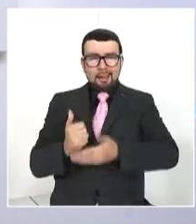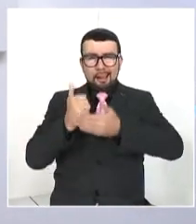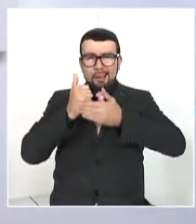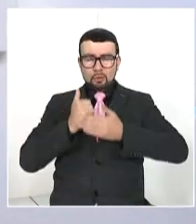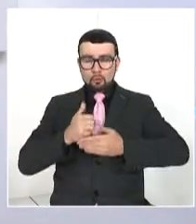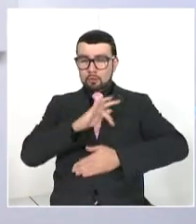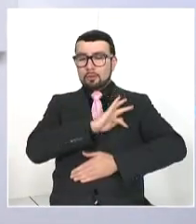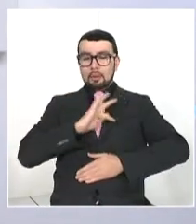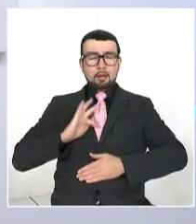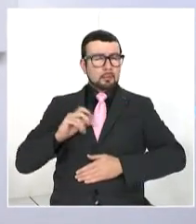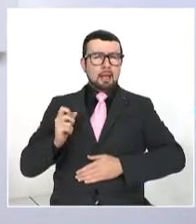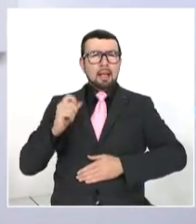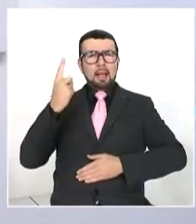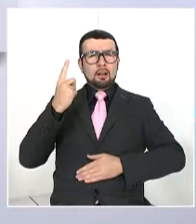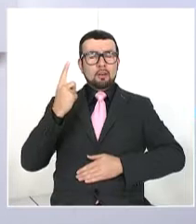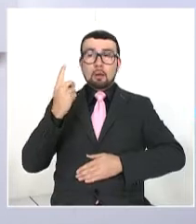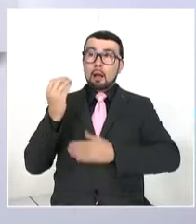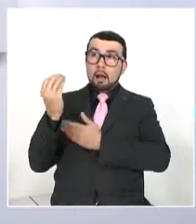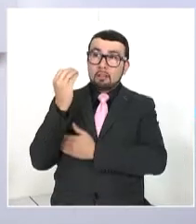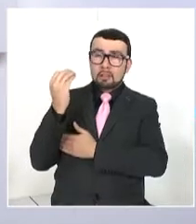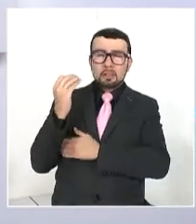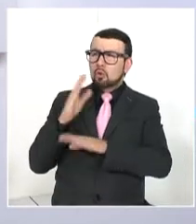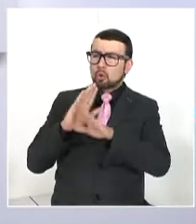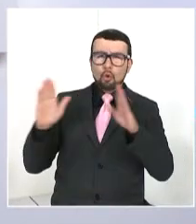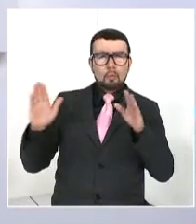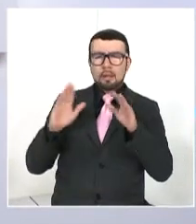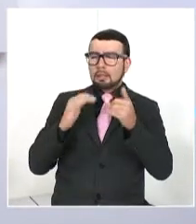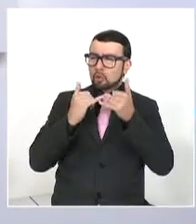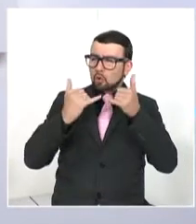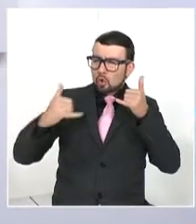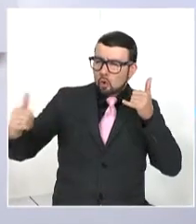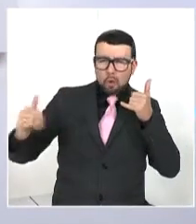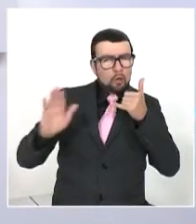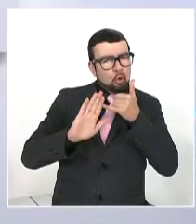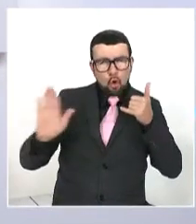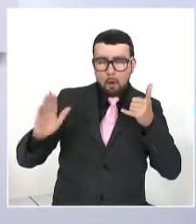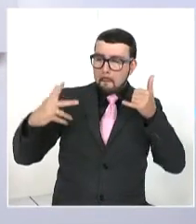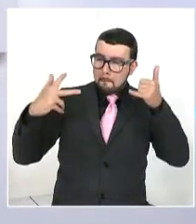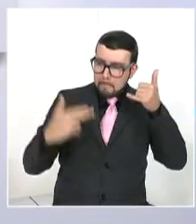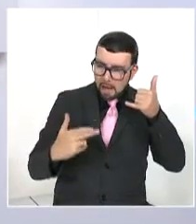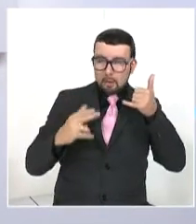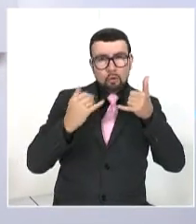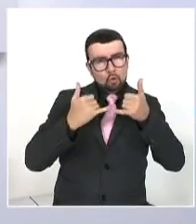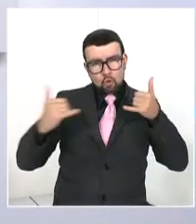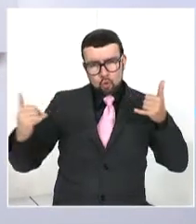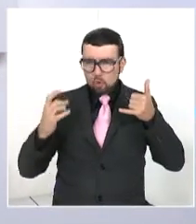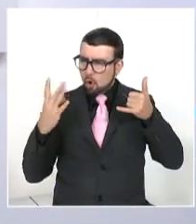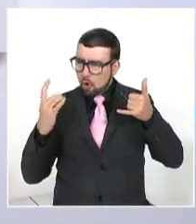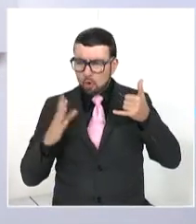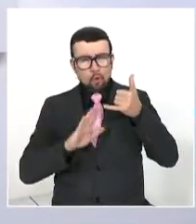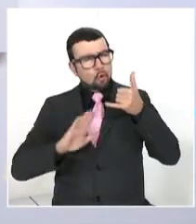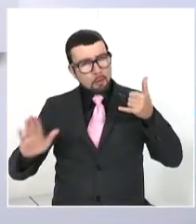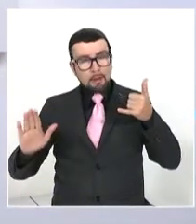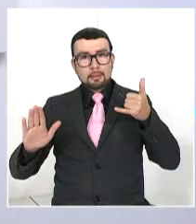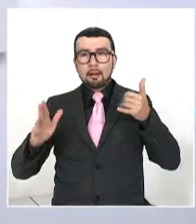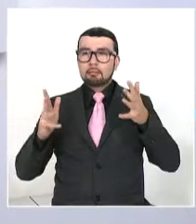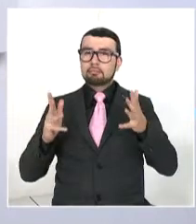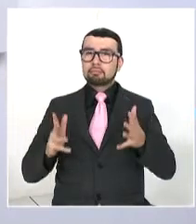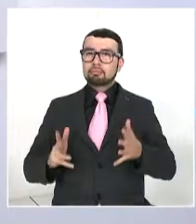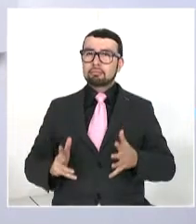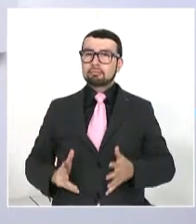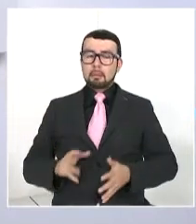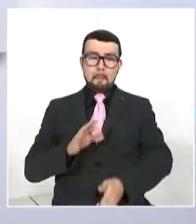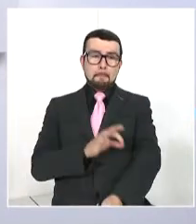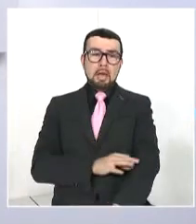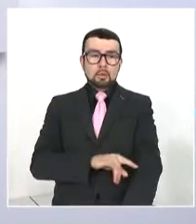que lo que hace es decirle, no viaje más el dolor, ¿sí? Entrar y bloquear el dolor. El dolor siempre viaja por una vía y